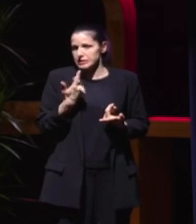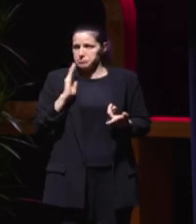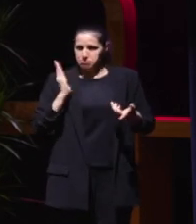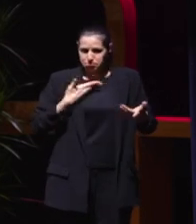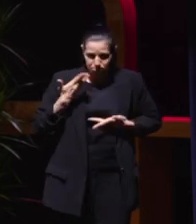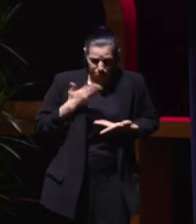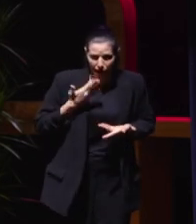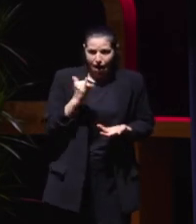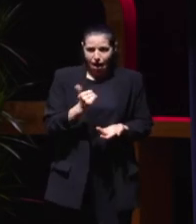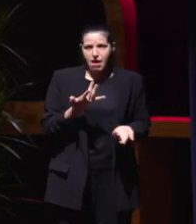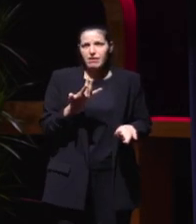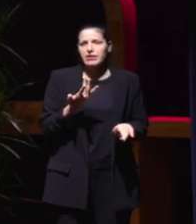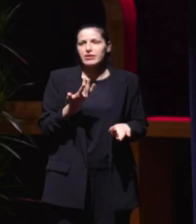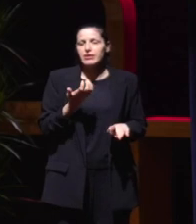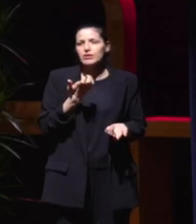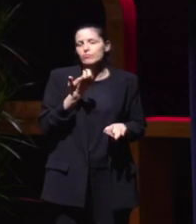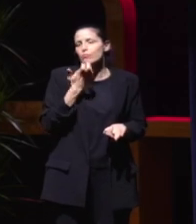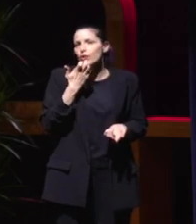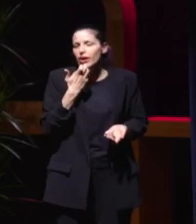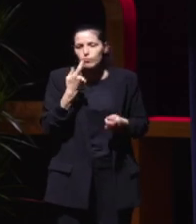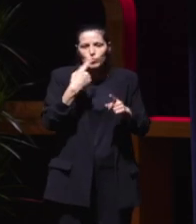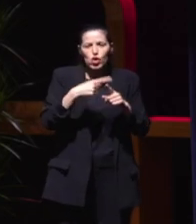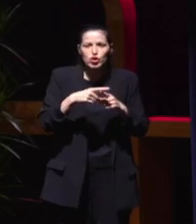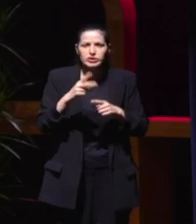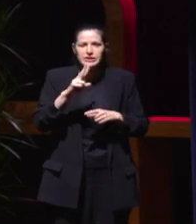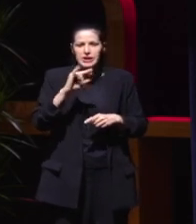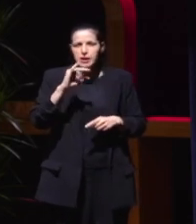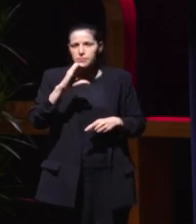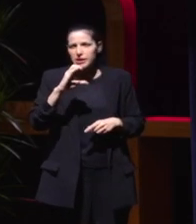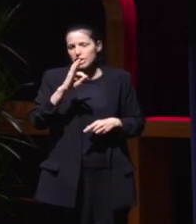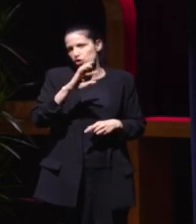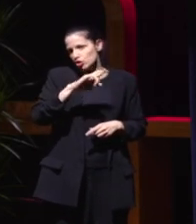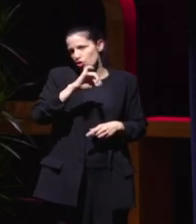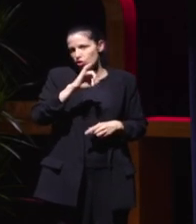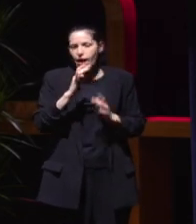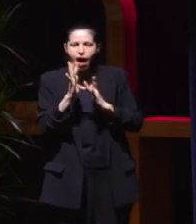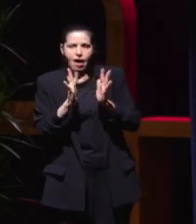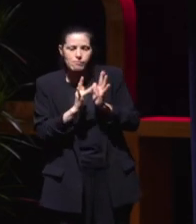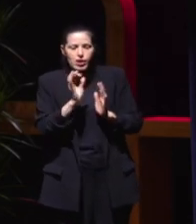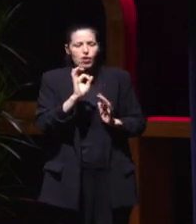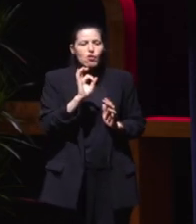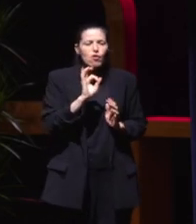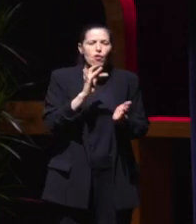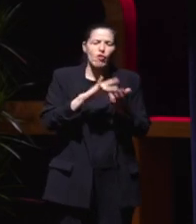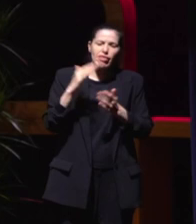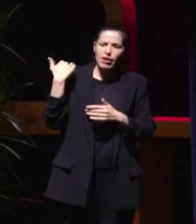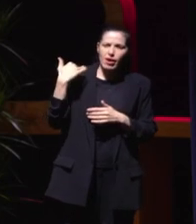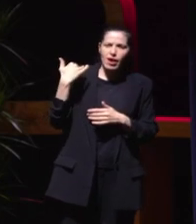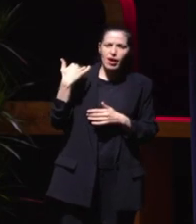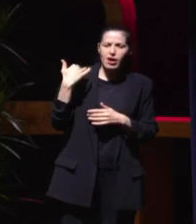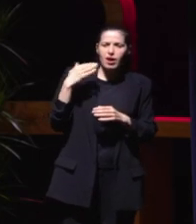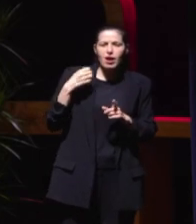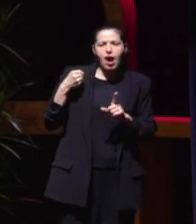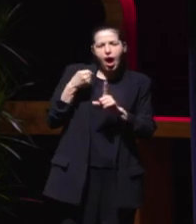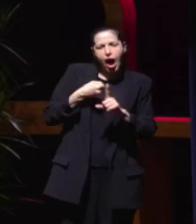menopausia por cosas como Victoria abril diciendo que negando tal o el otro día el acoso a yeded que